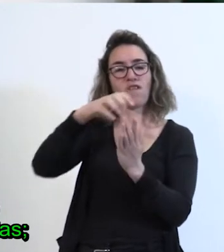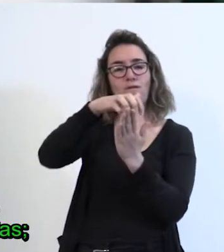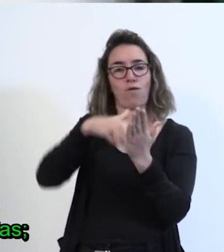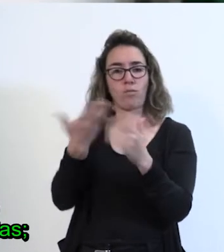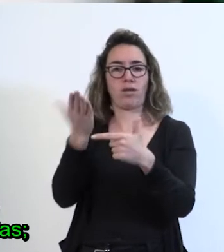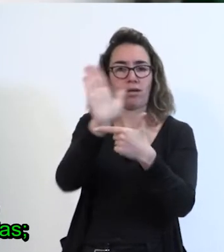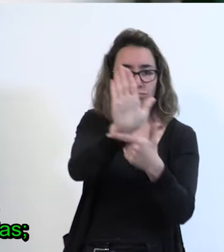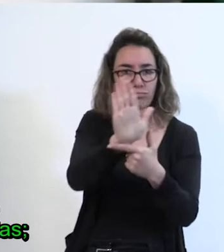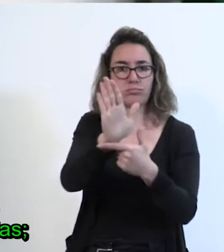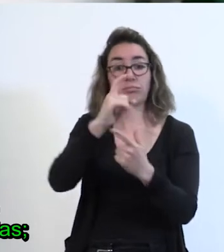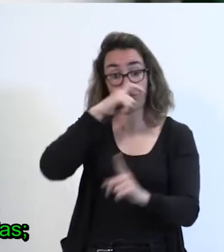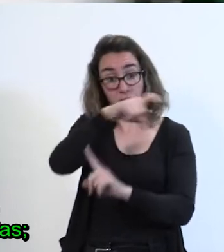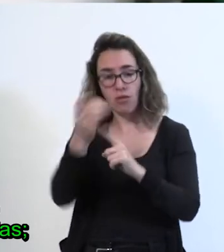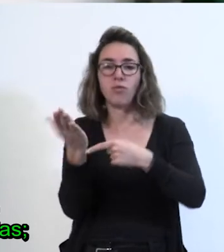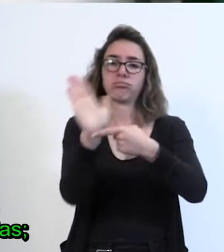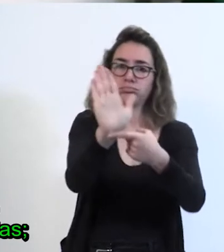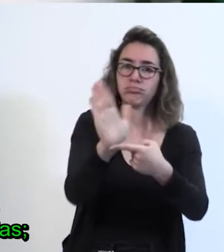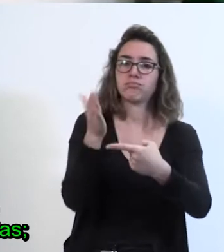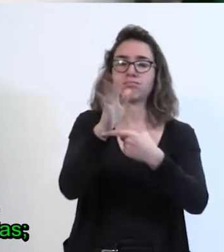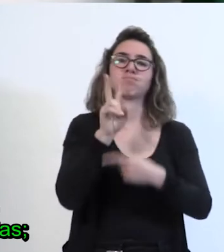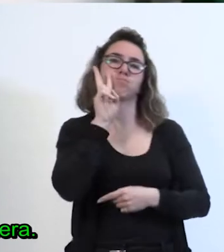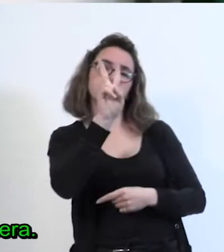informe que nos va mostrando